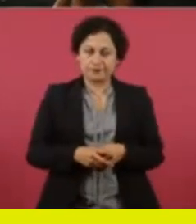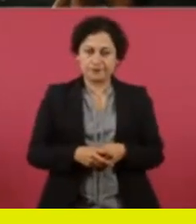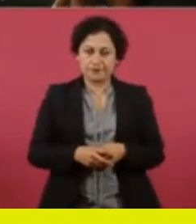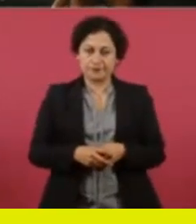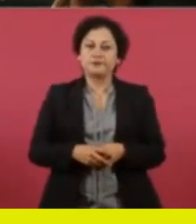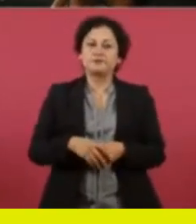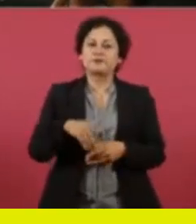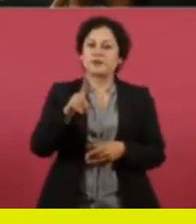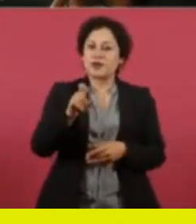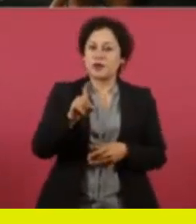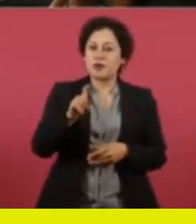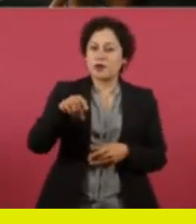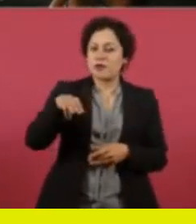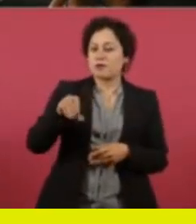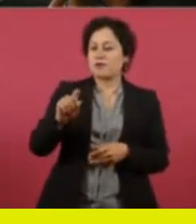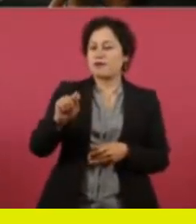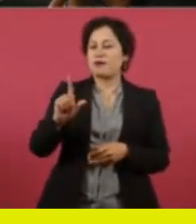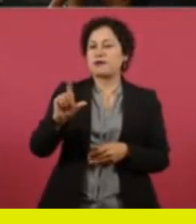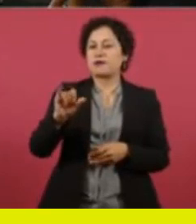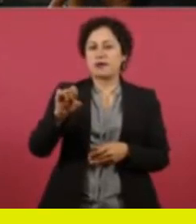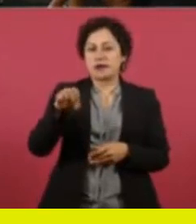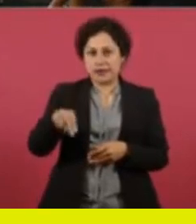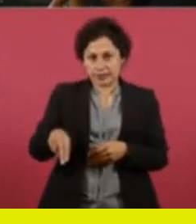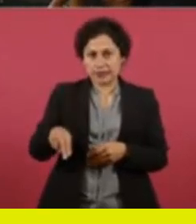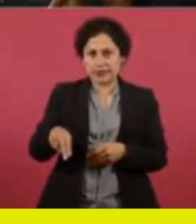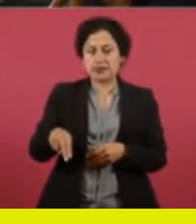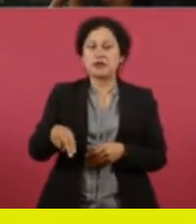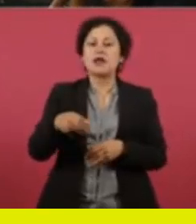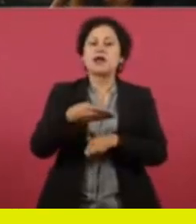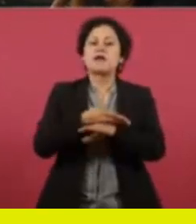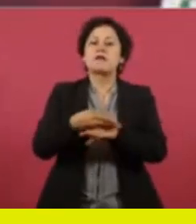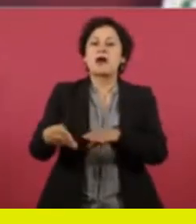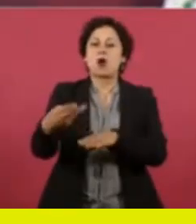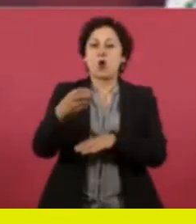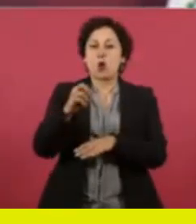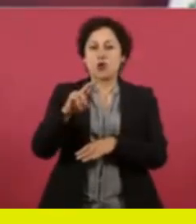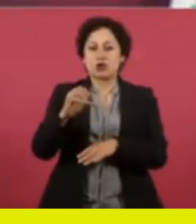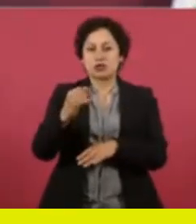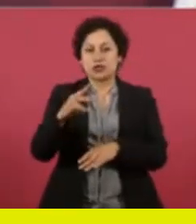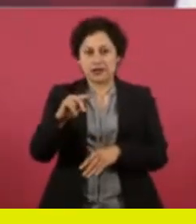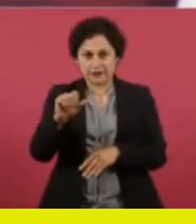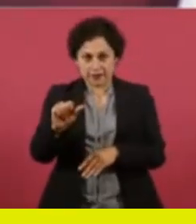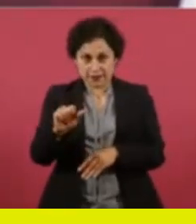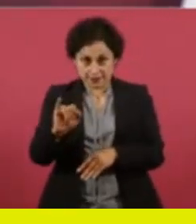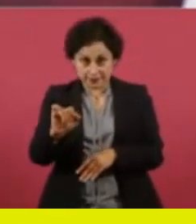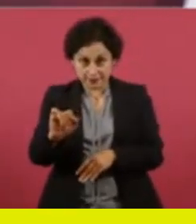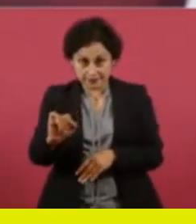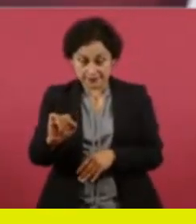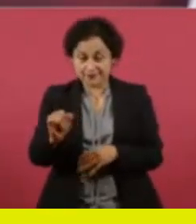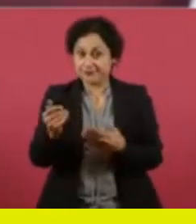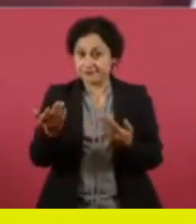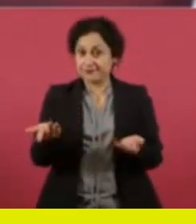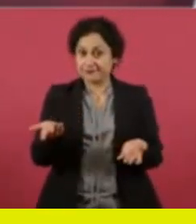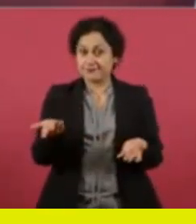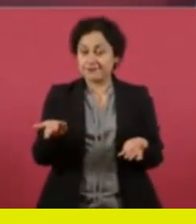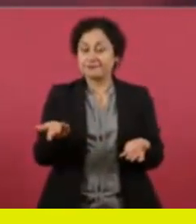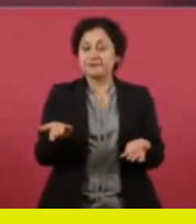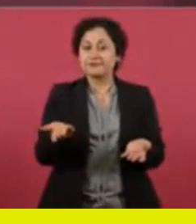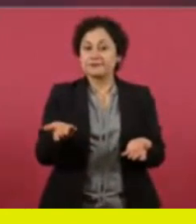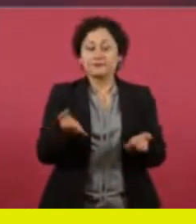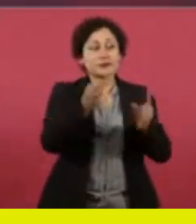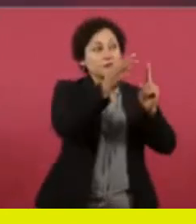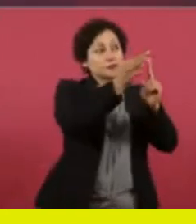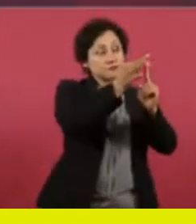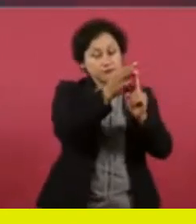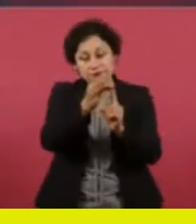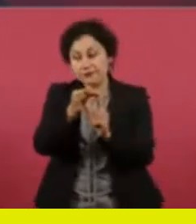Agua de matalí, de horchata, ¿sí? Sí, y entonces ya